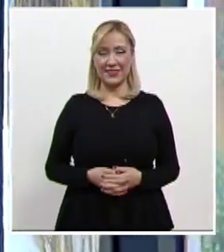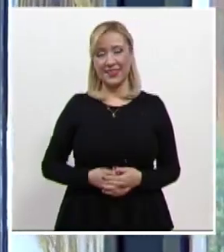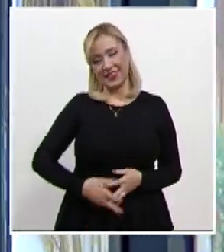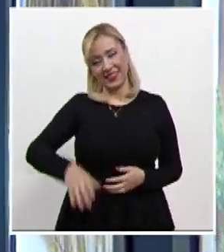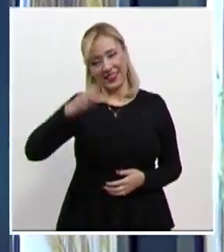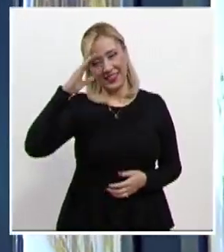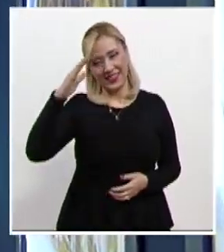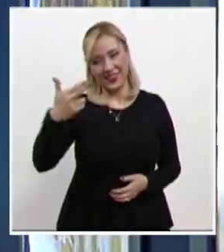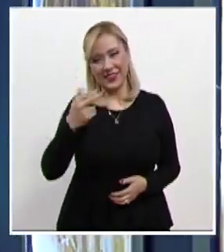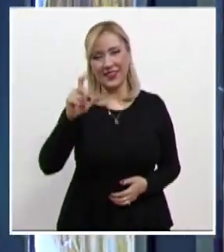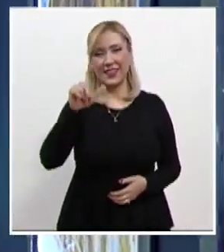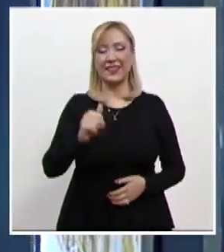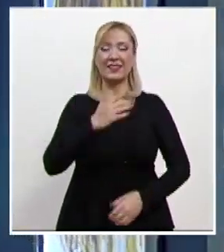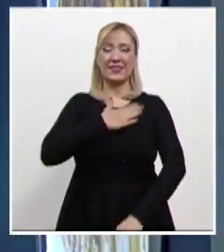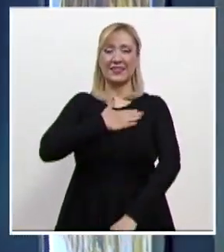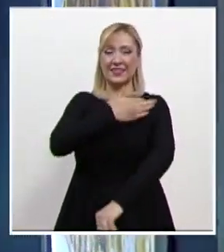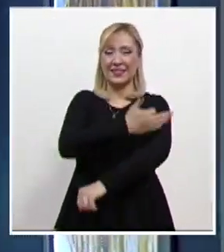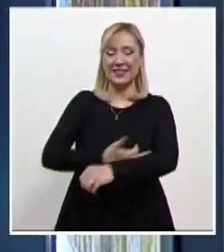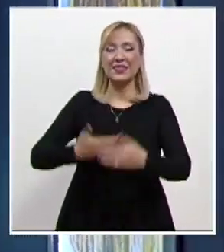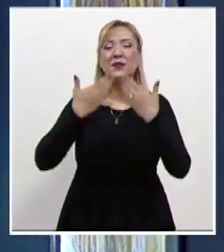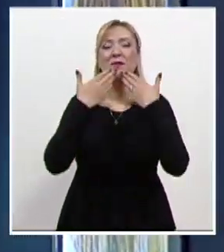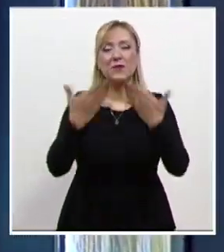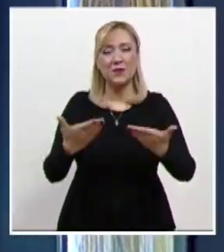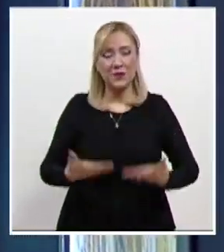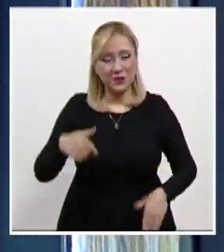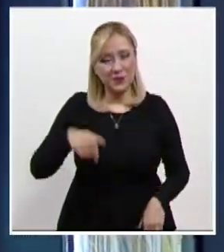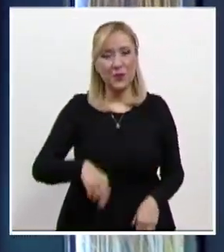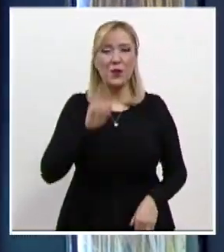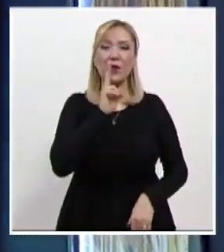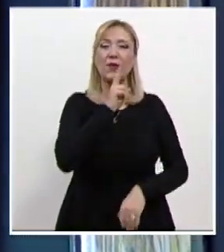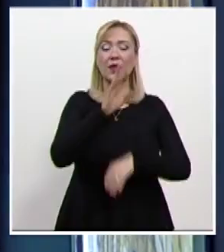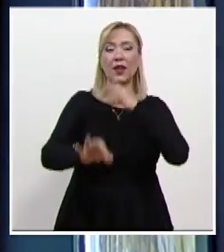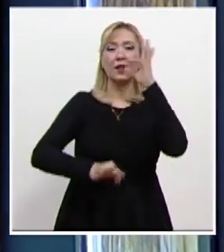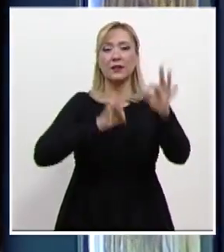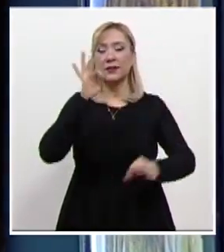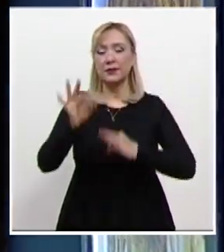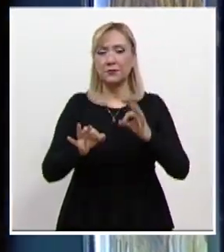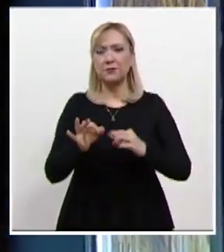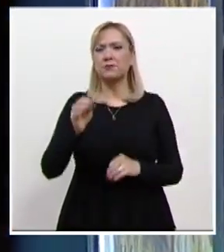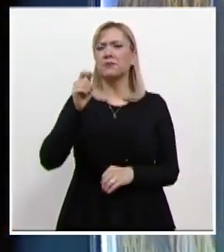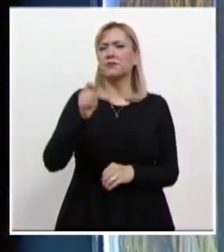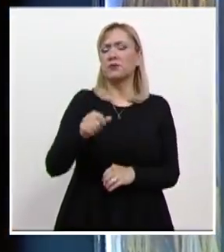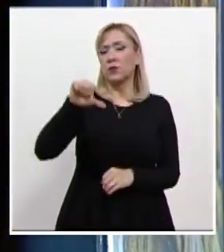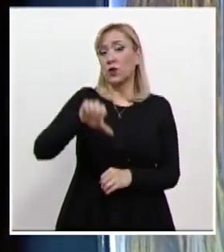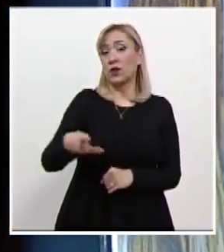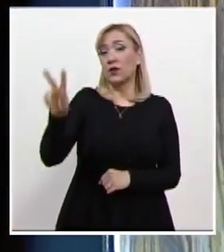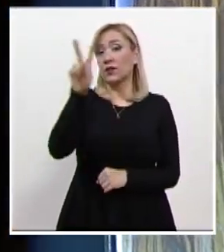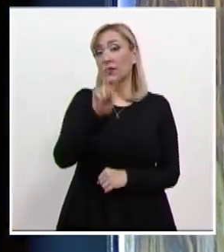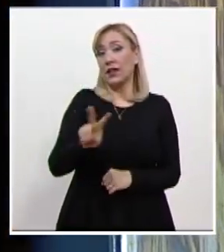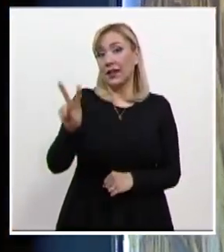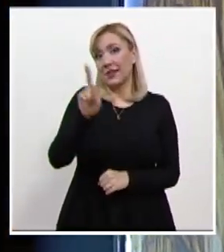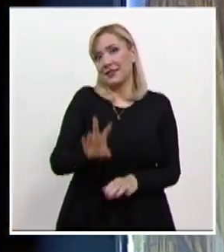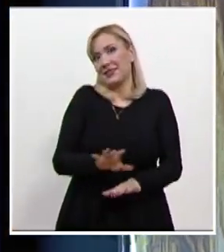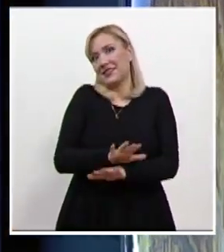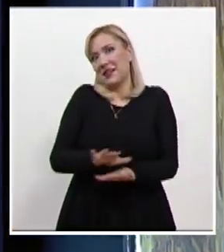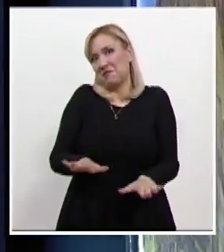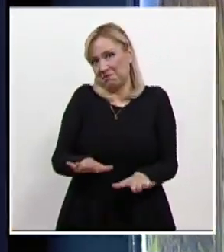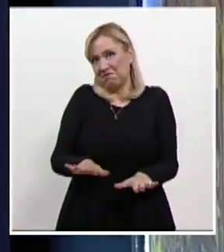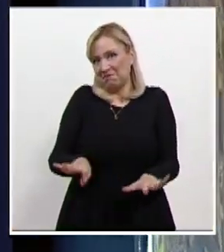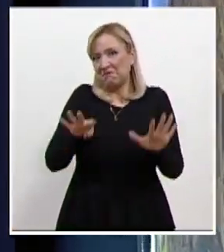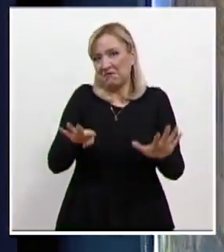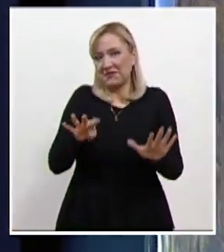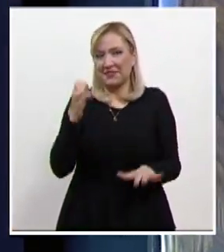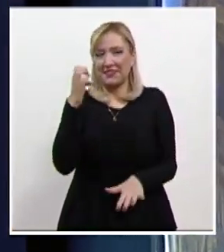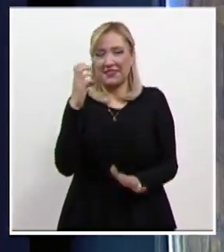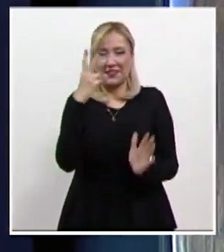Hola, ¿qué tal? Muy buenas tardes. Les damos la más cordial bienvenida a este espacio de noticias, corte informativo. Hoy que es viernes, por fin viernes, 19 de enero